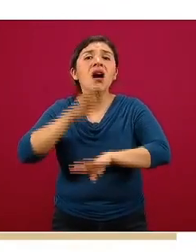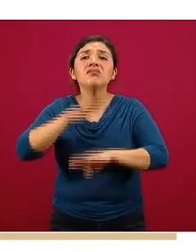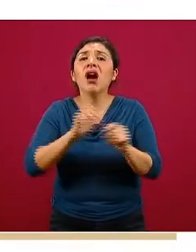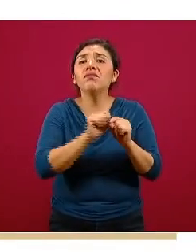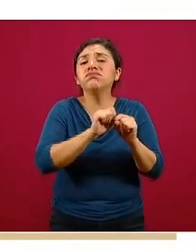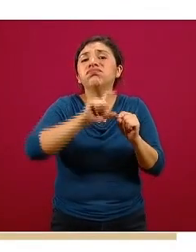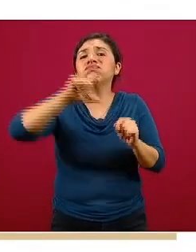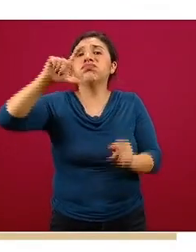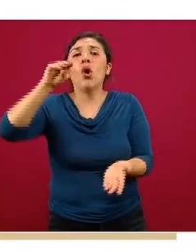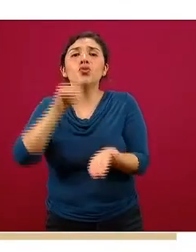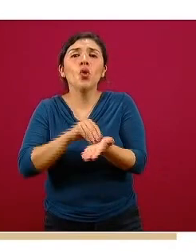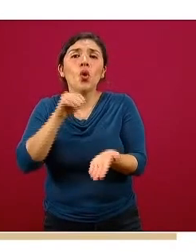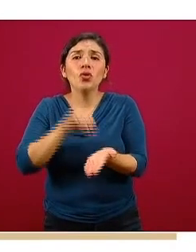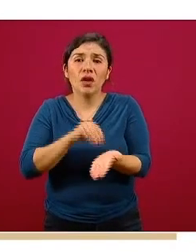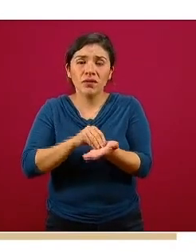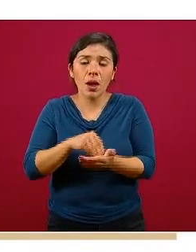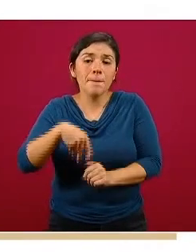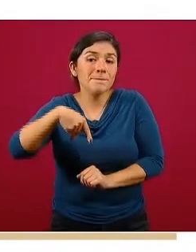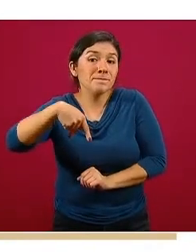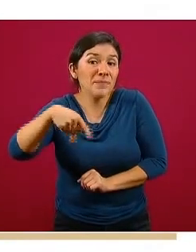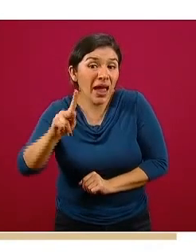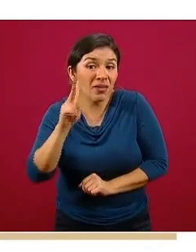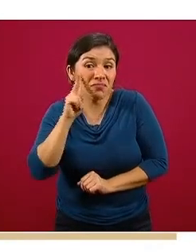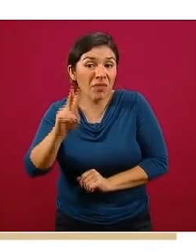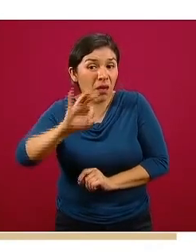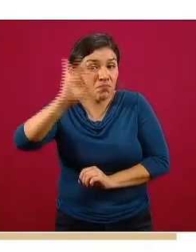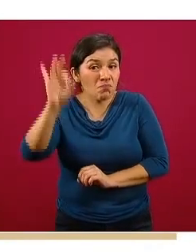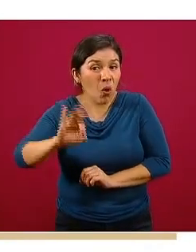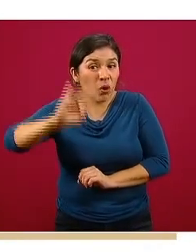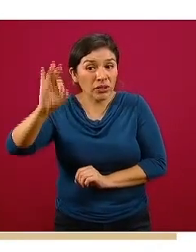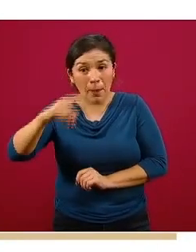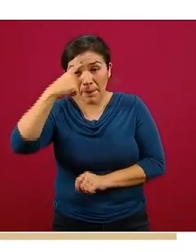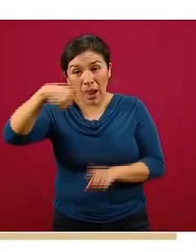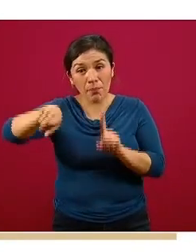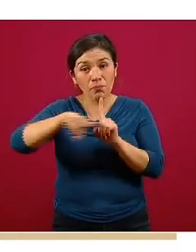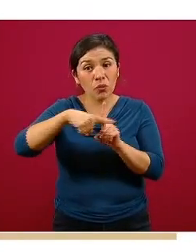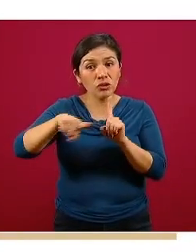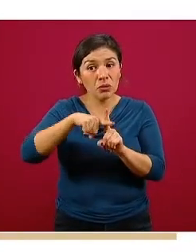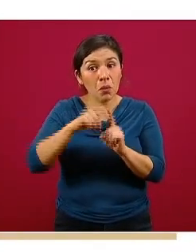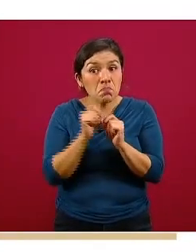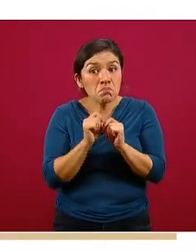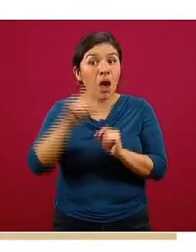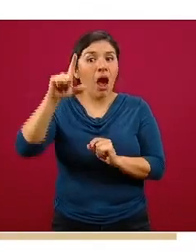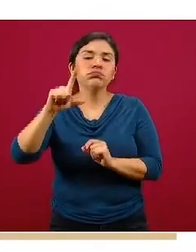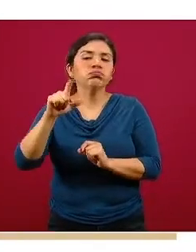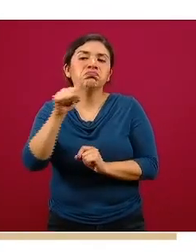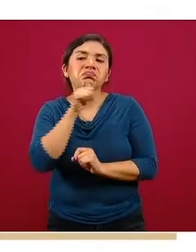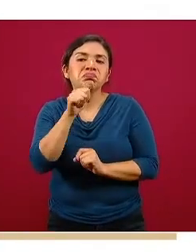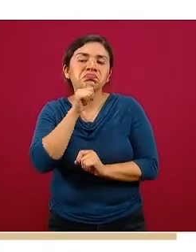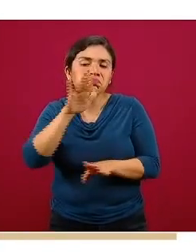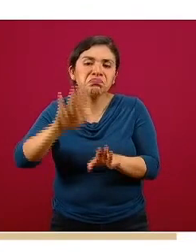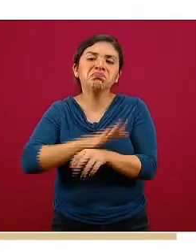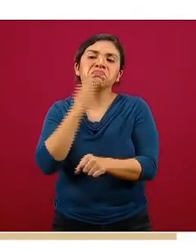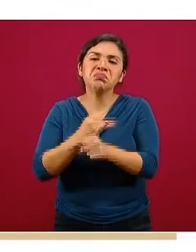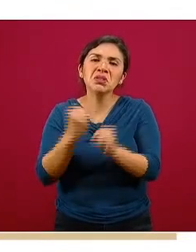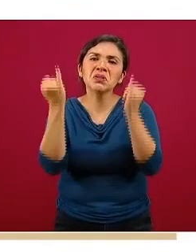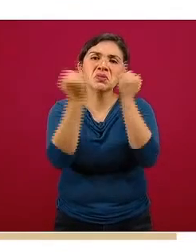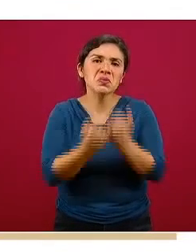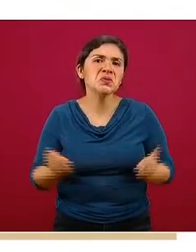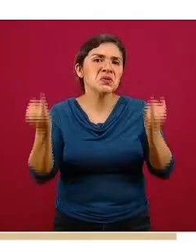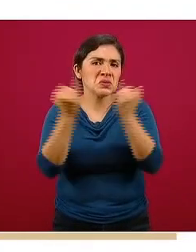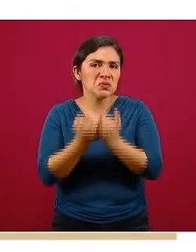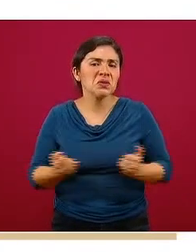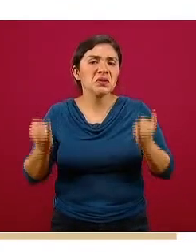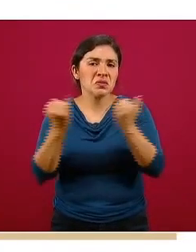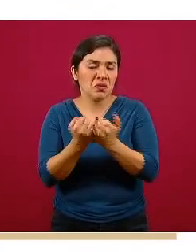completamente hacia arriba, más sin embargo vean que el porcentaje de positividad no se incrementa en esa misma proporción. Es decir,